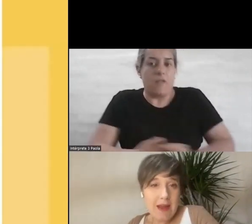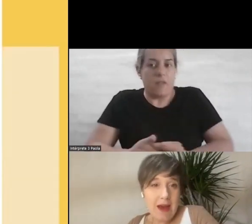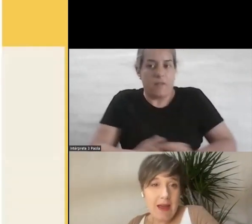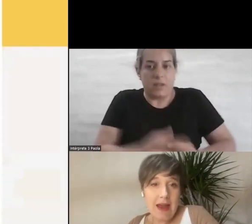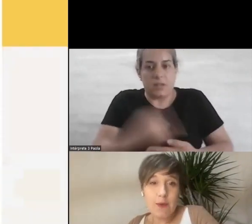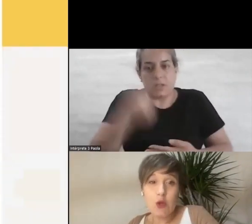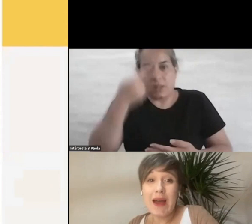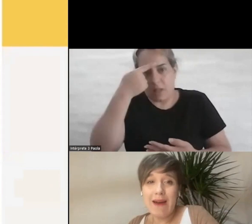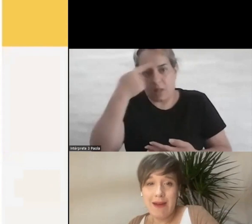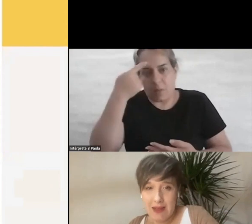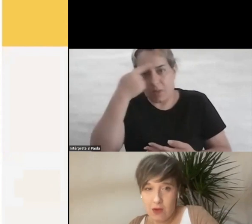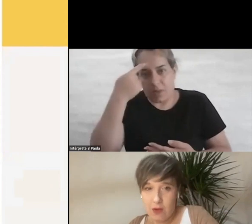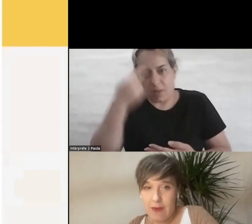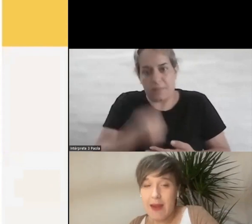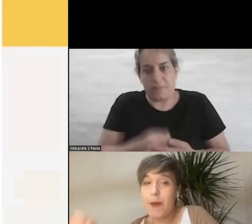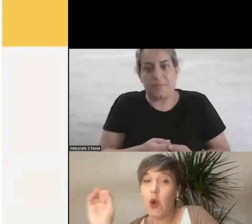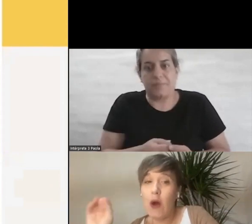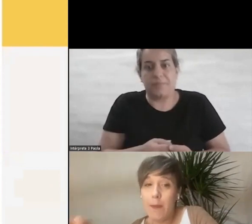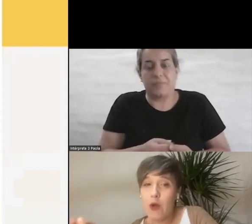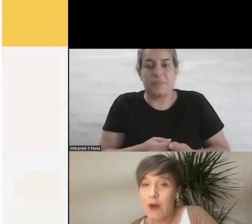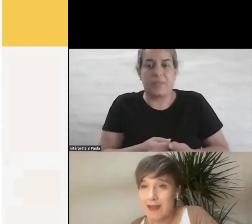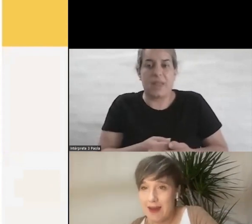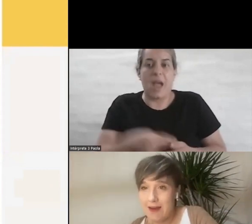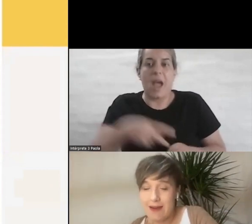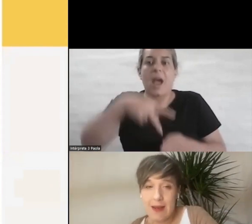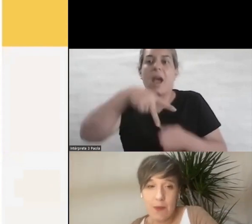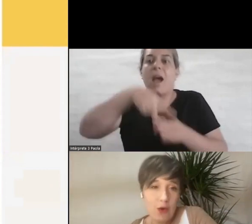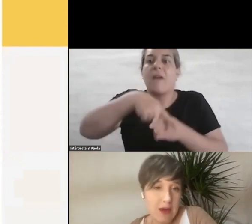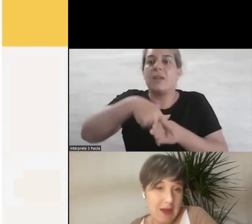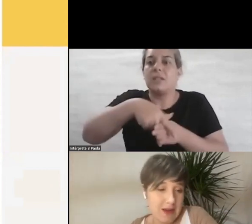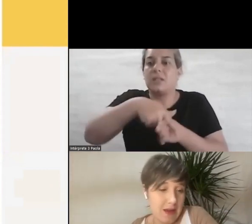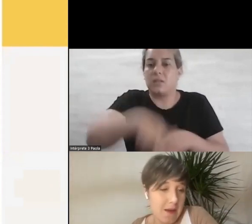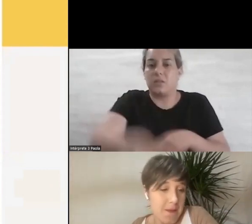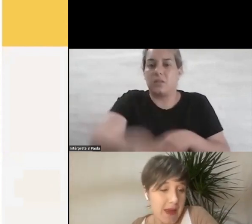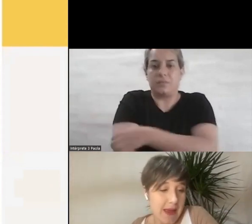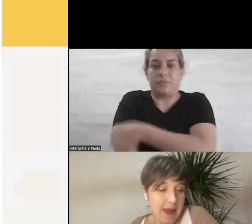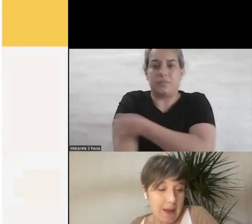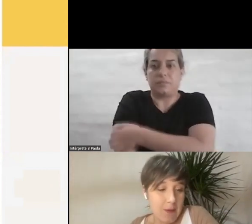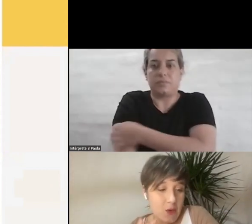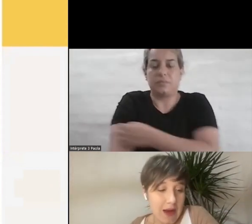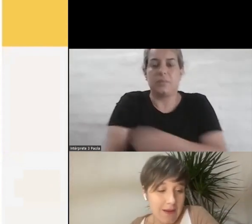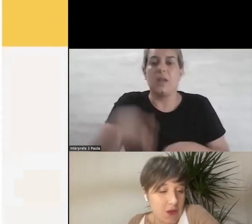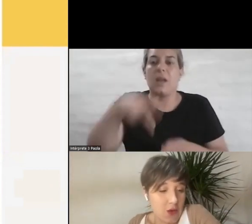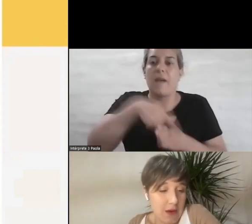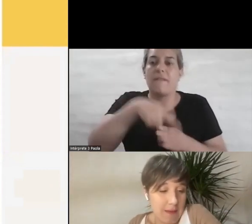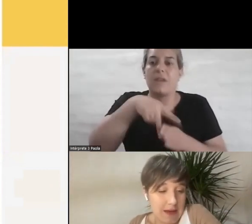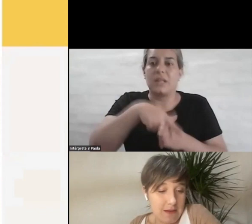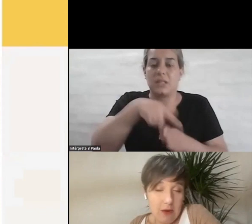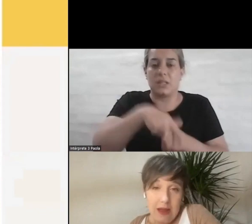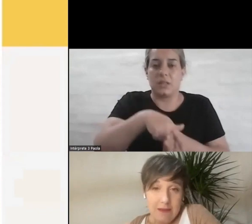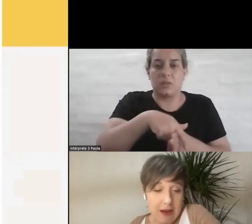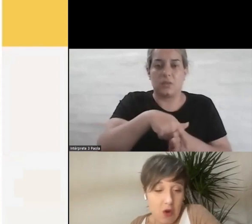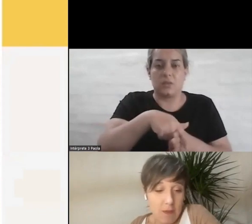ellas sería la postura caballito, ¿vale? Pero con apoyo extra, este apoyo E-Dancer. La postura caballito es una de las más